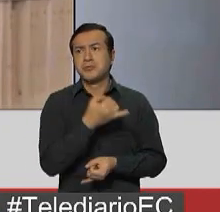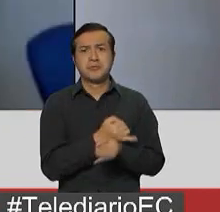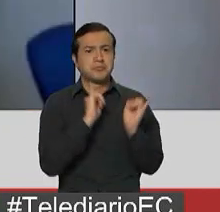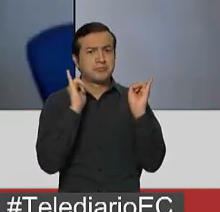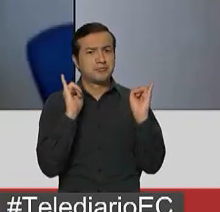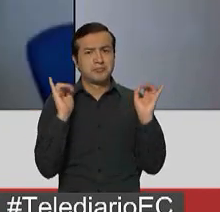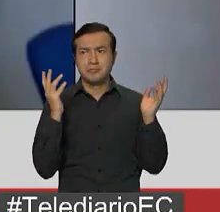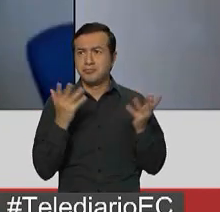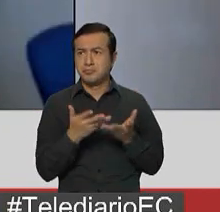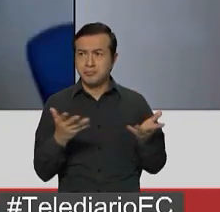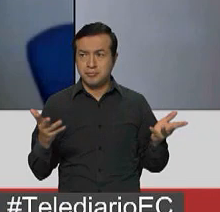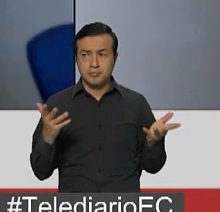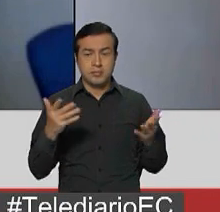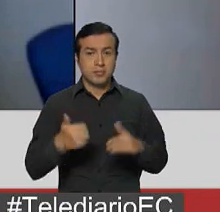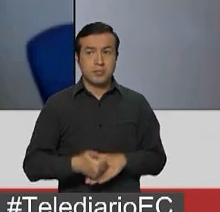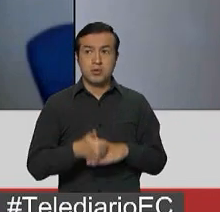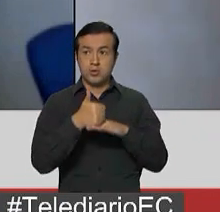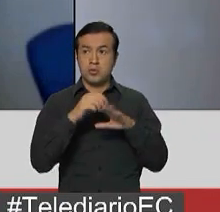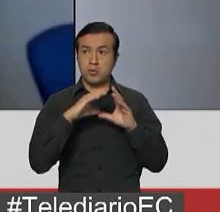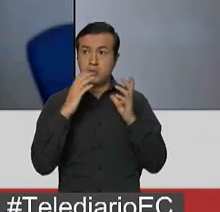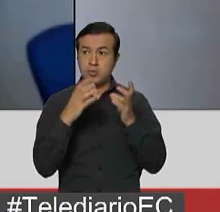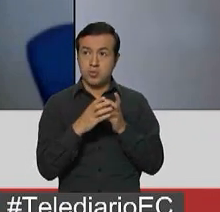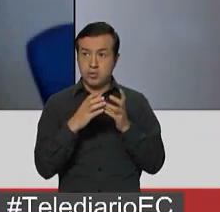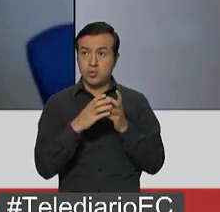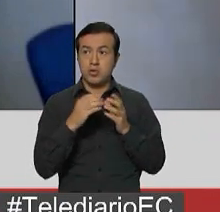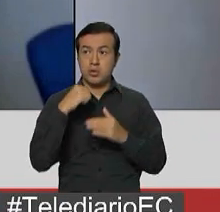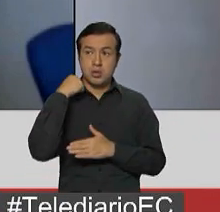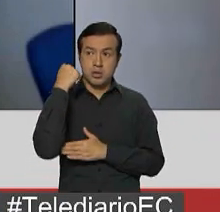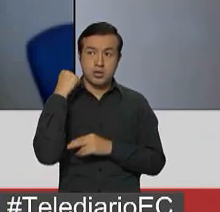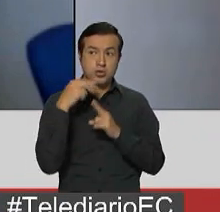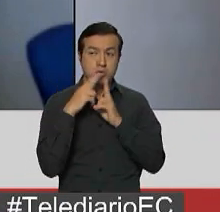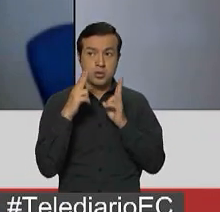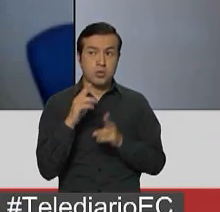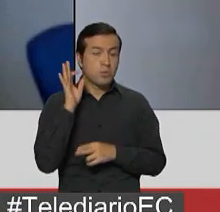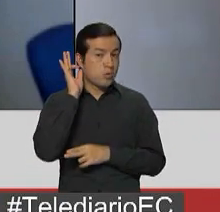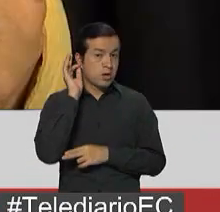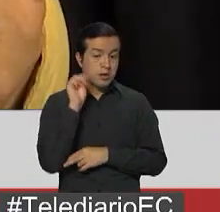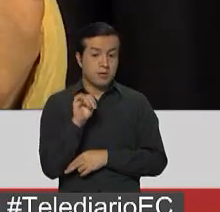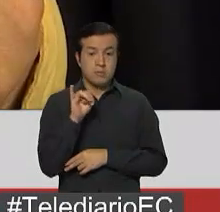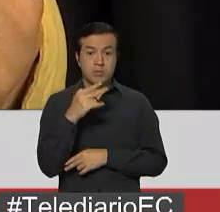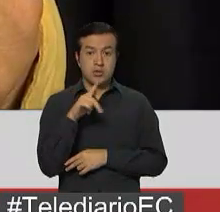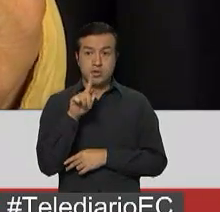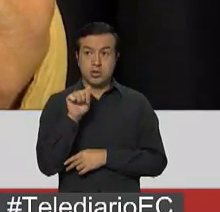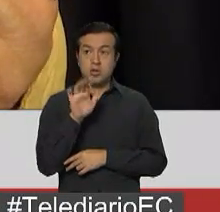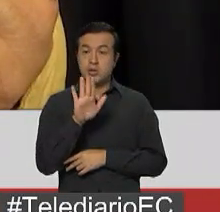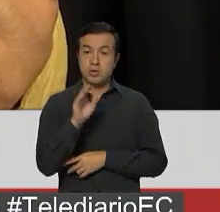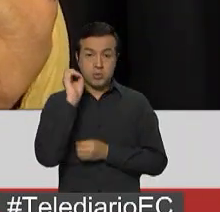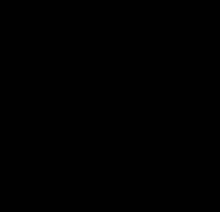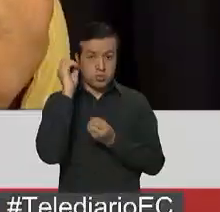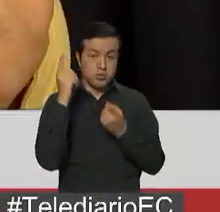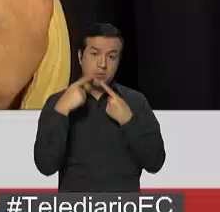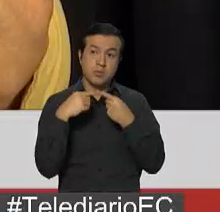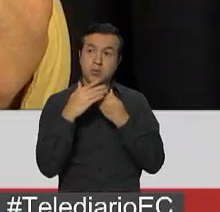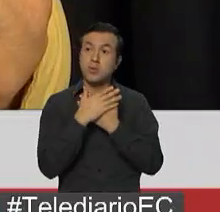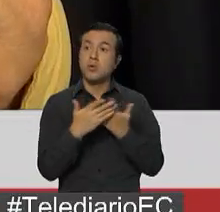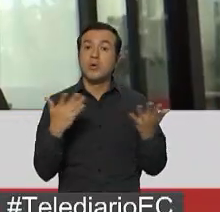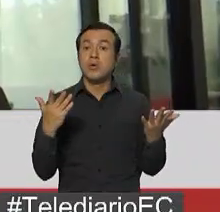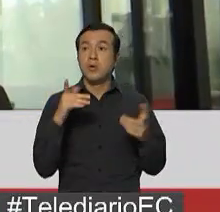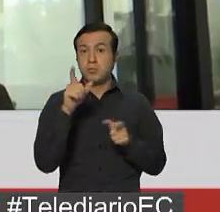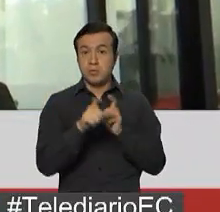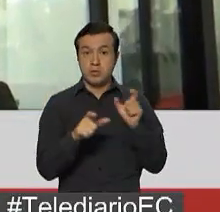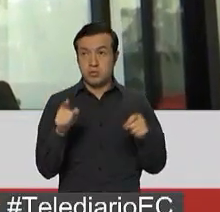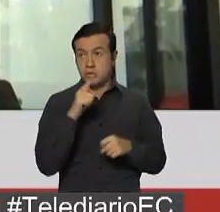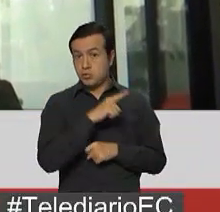mientras la alta comisionada para la onu para los derechos humanos michelle bachelet durante la conferencia afirmó que papel de las personas